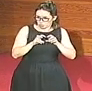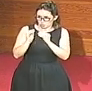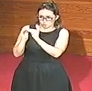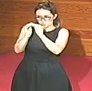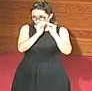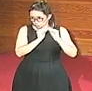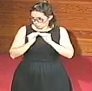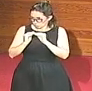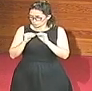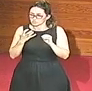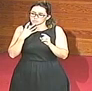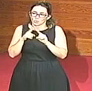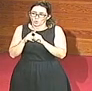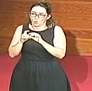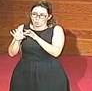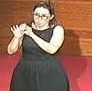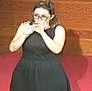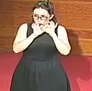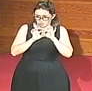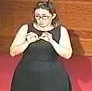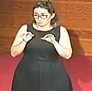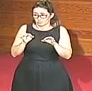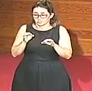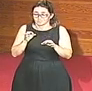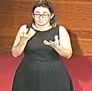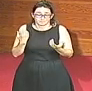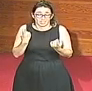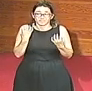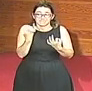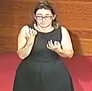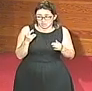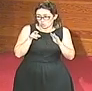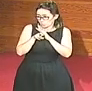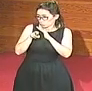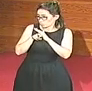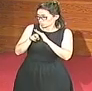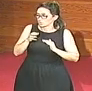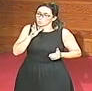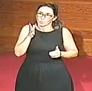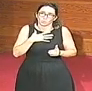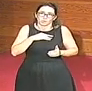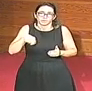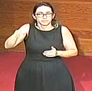unen fuerzas, como siempre, se necesitan recursos. O sea, tú tienes, imagínate, 6.000